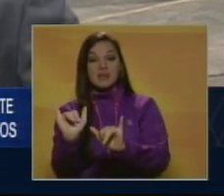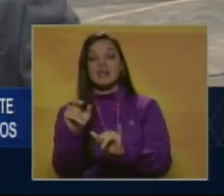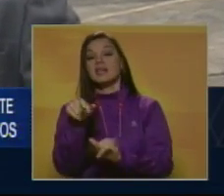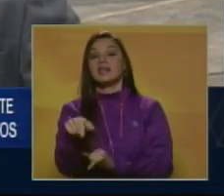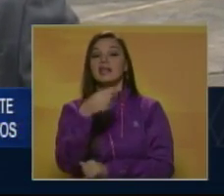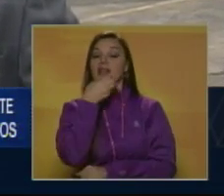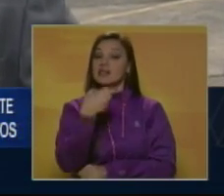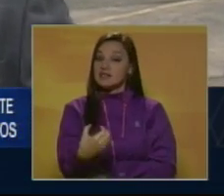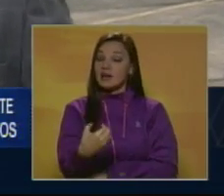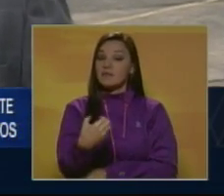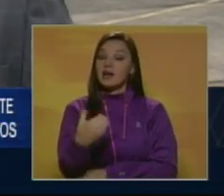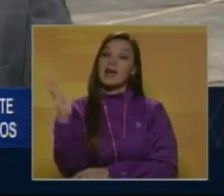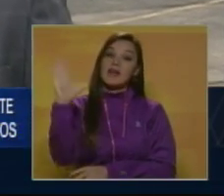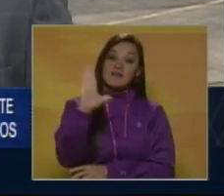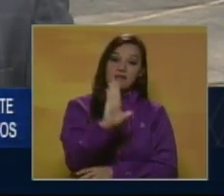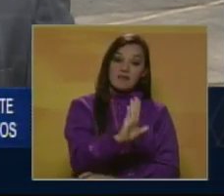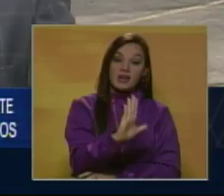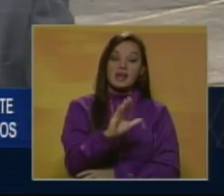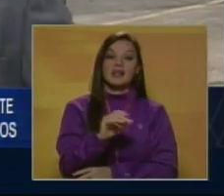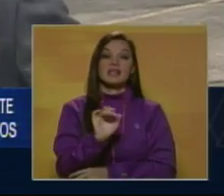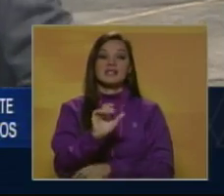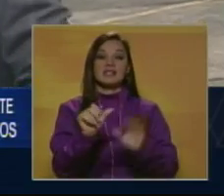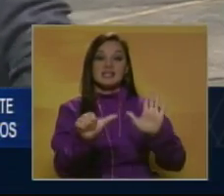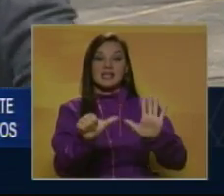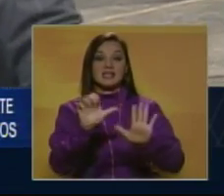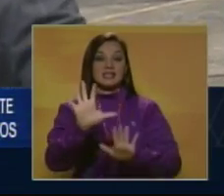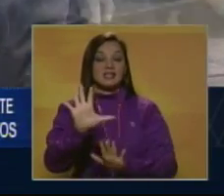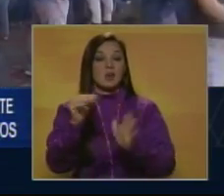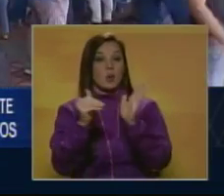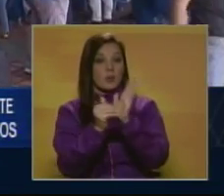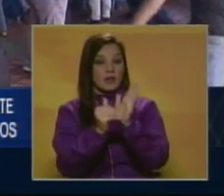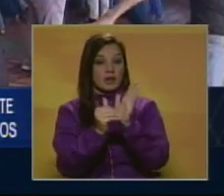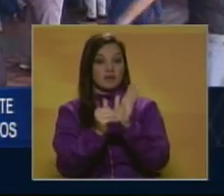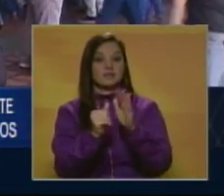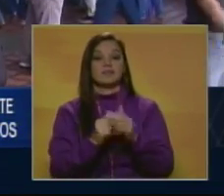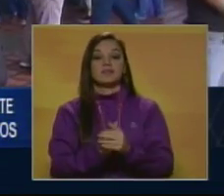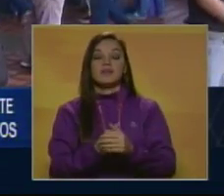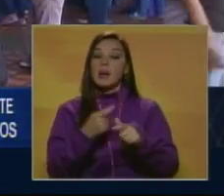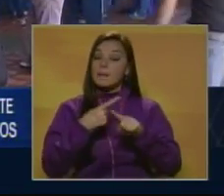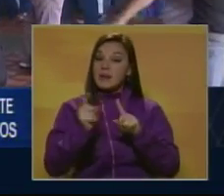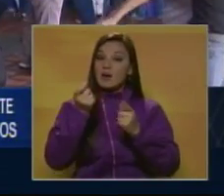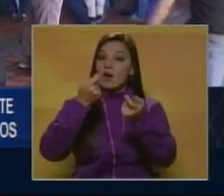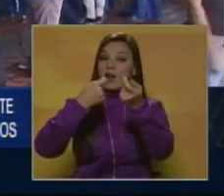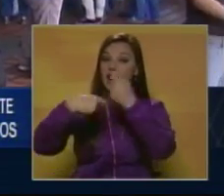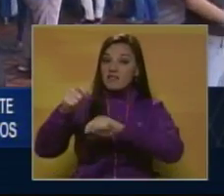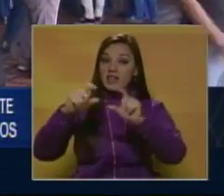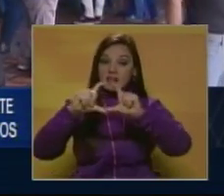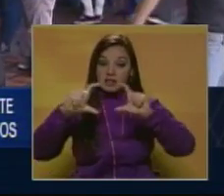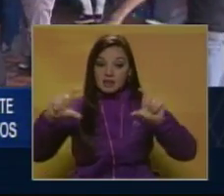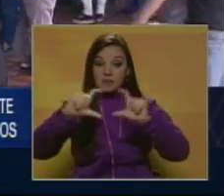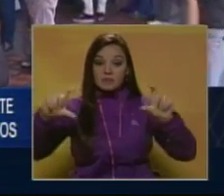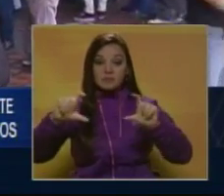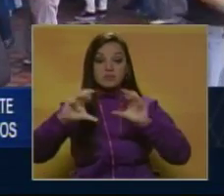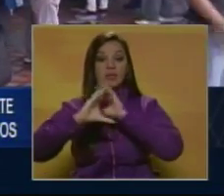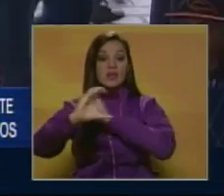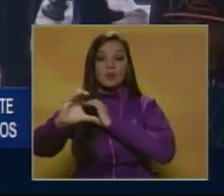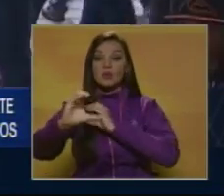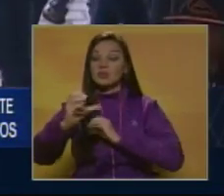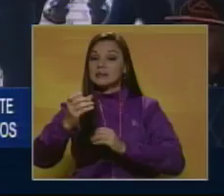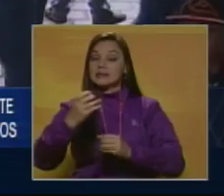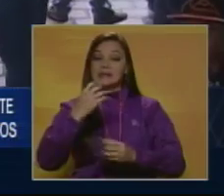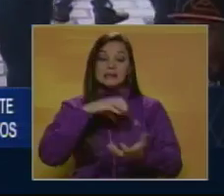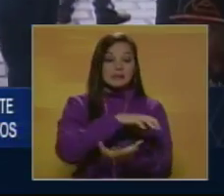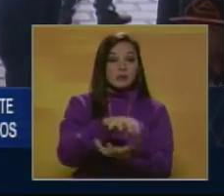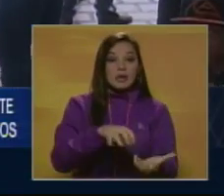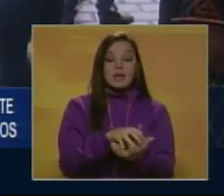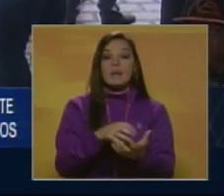zafra se movilicen aproximadamente 65.000. Pero ha habido problemas con la venta de boletos y esto es lo que queremos hacer